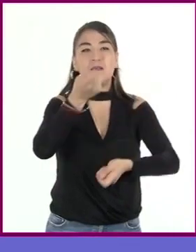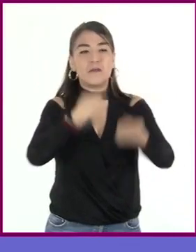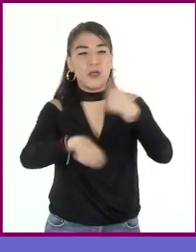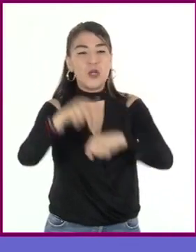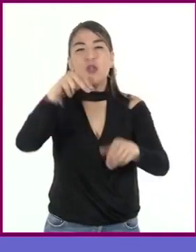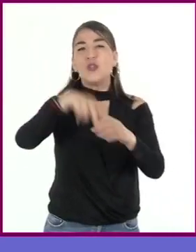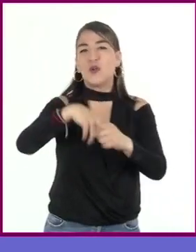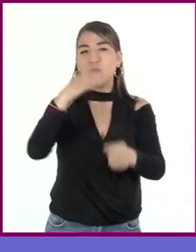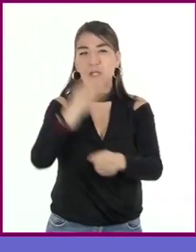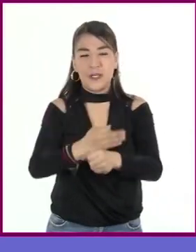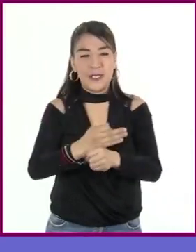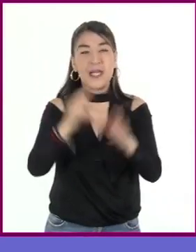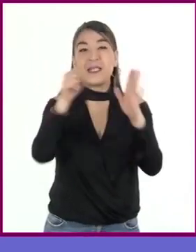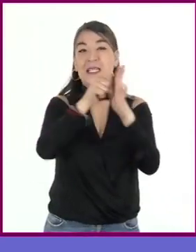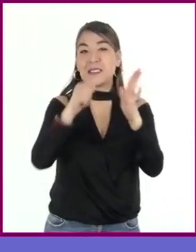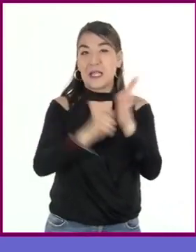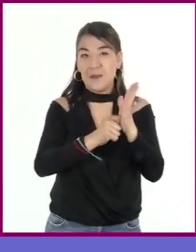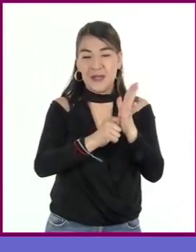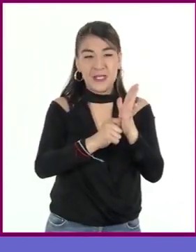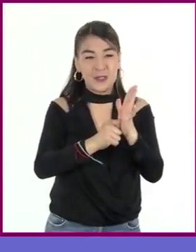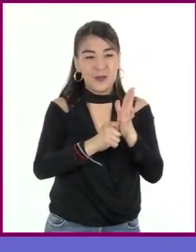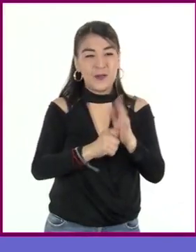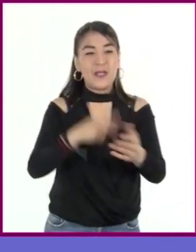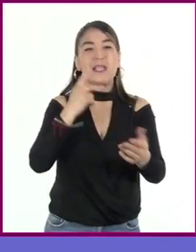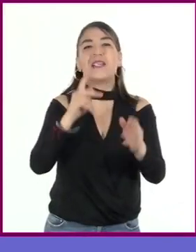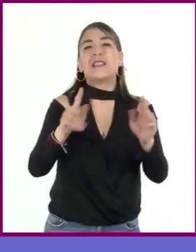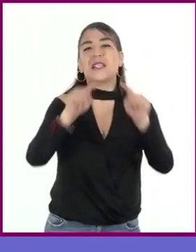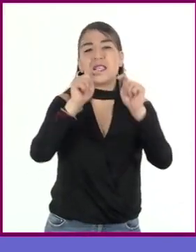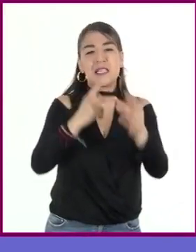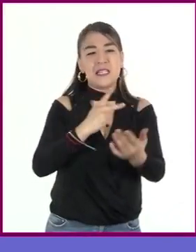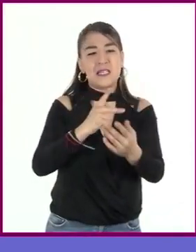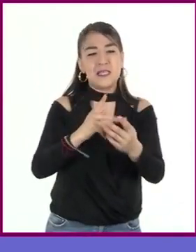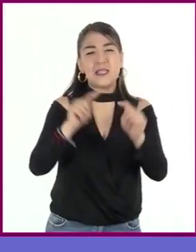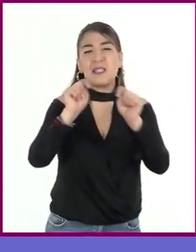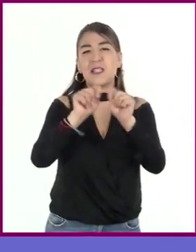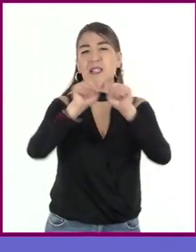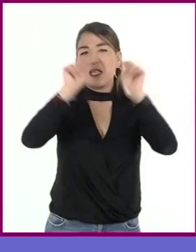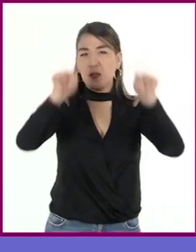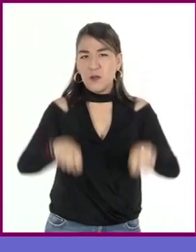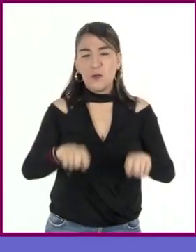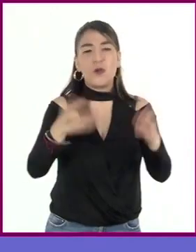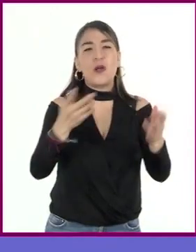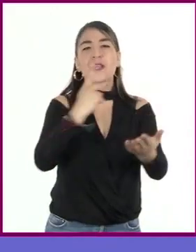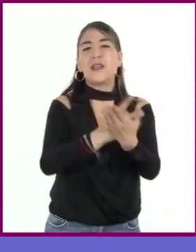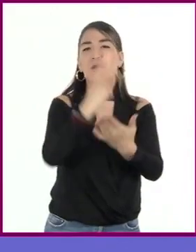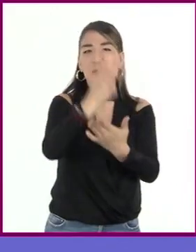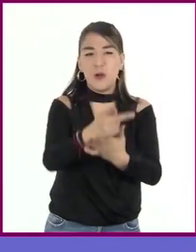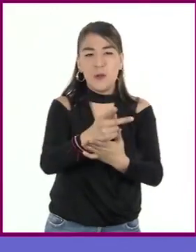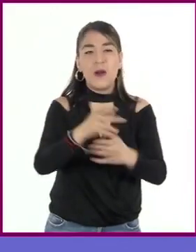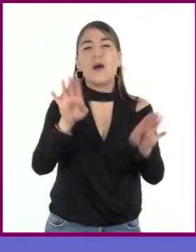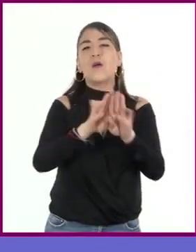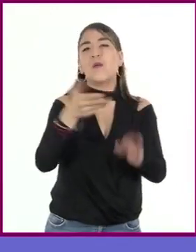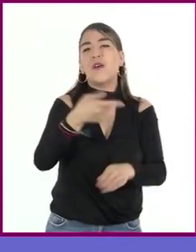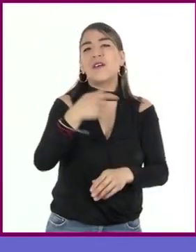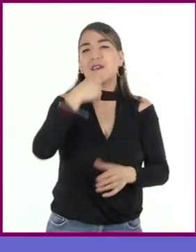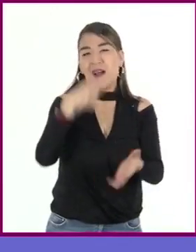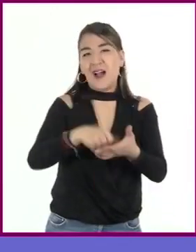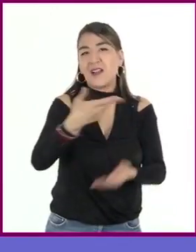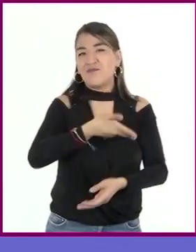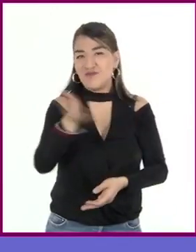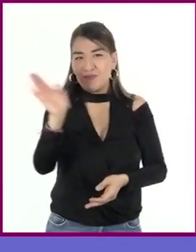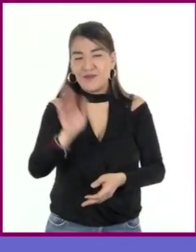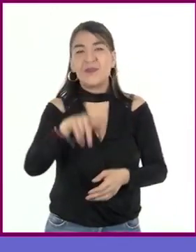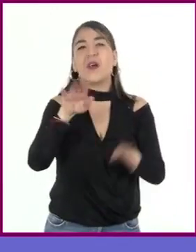notariales, testamentos, títulos y diplomas, contratos de trabajo, cartas de despido, recibos de